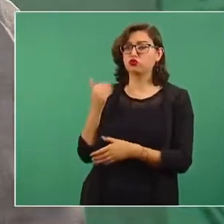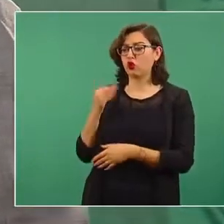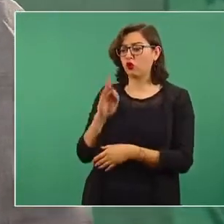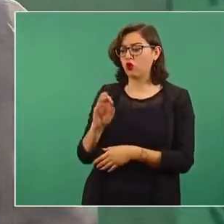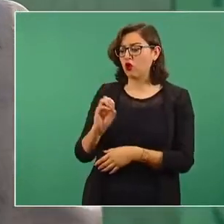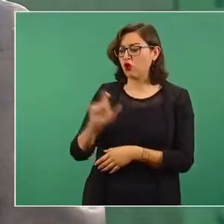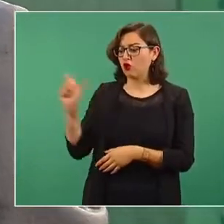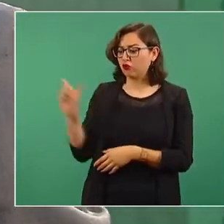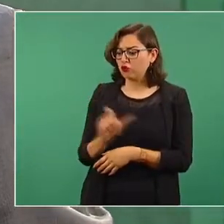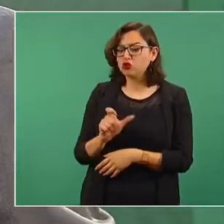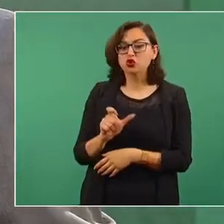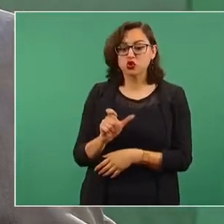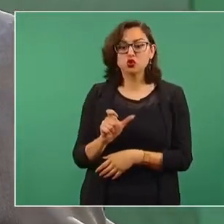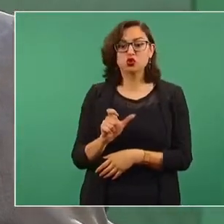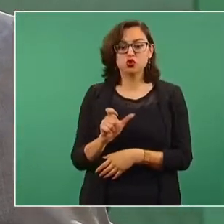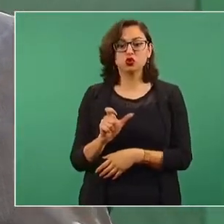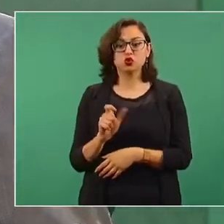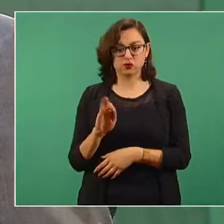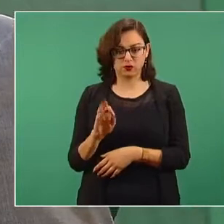que vendieron